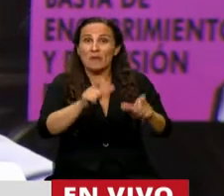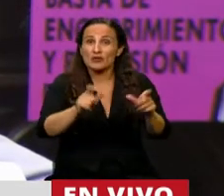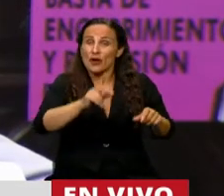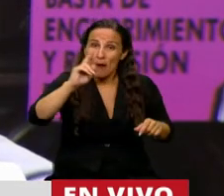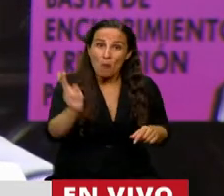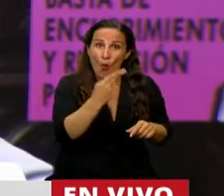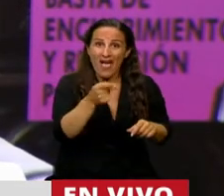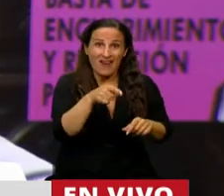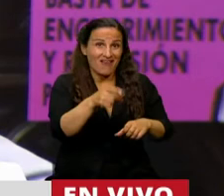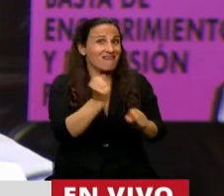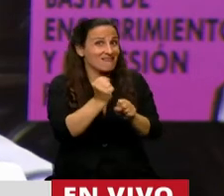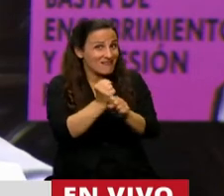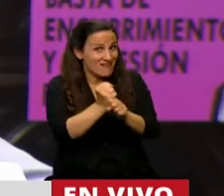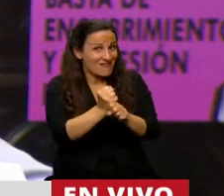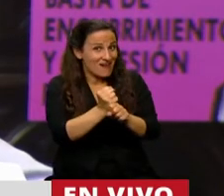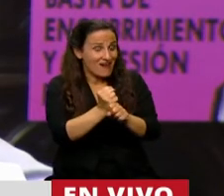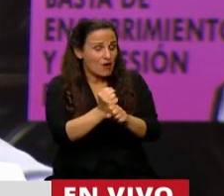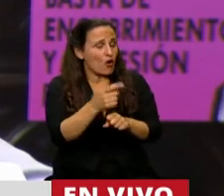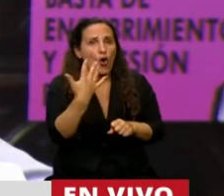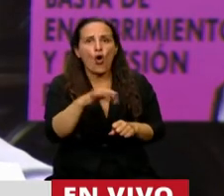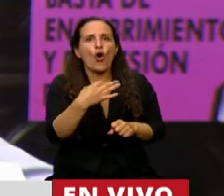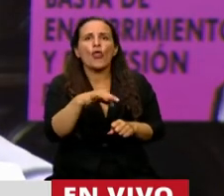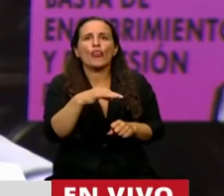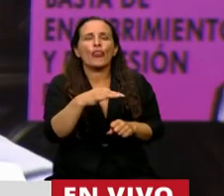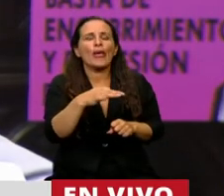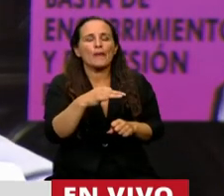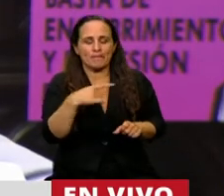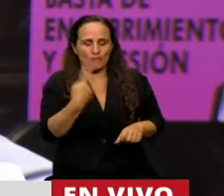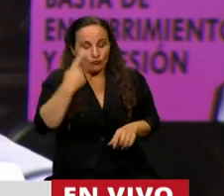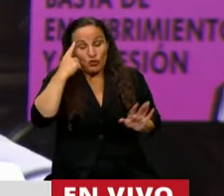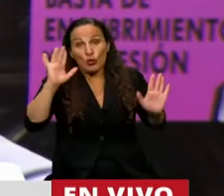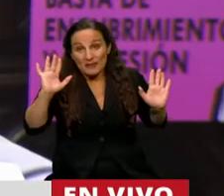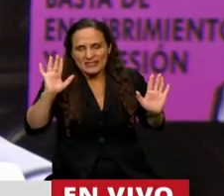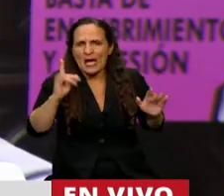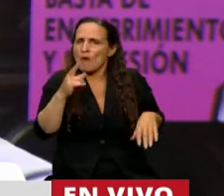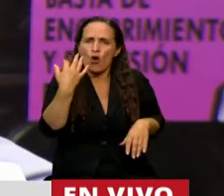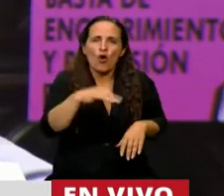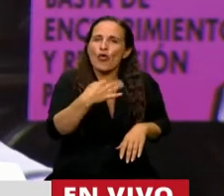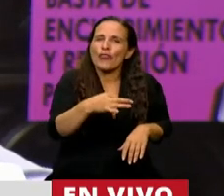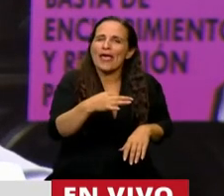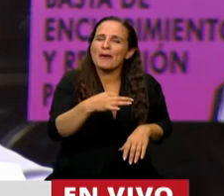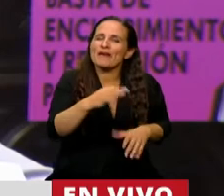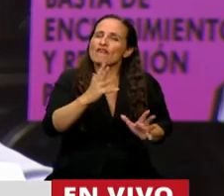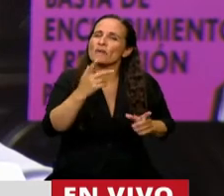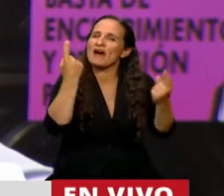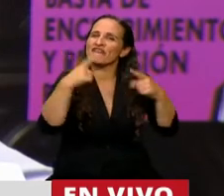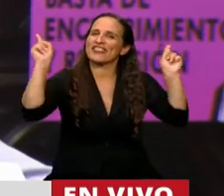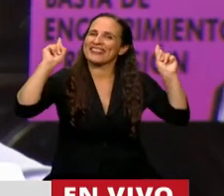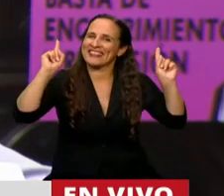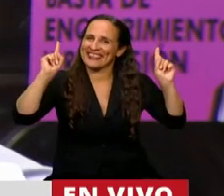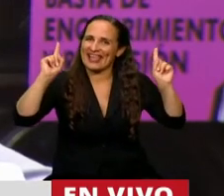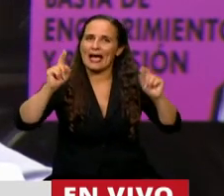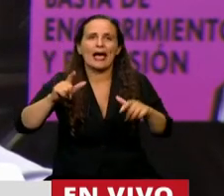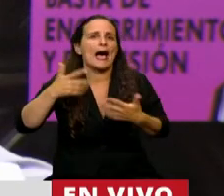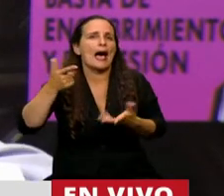servicio requiere una atención, a nuestro entender, particular y especial, que es distinta a